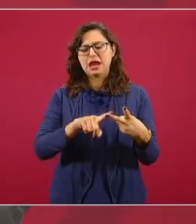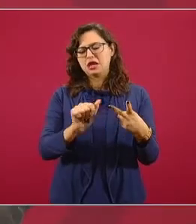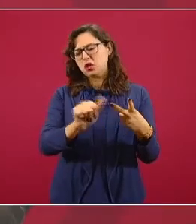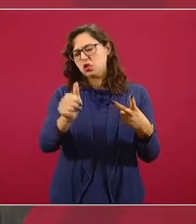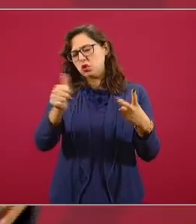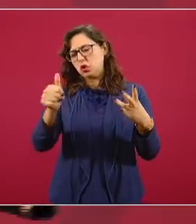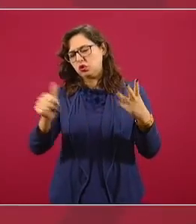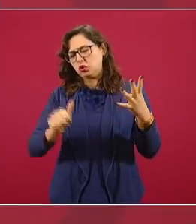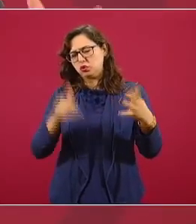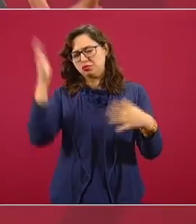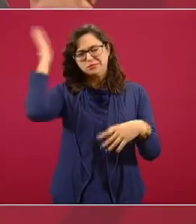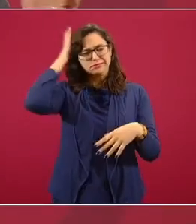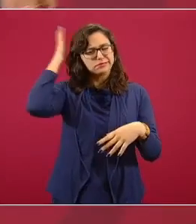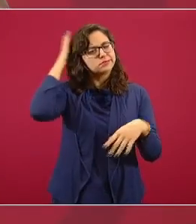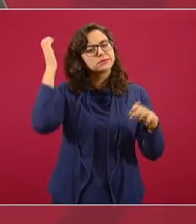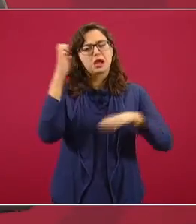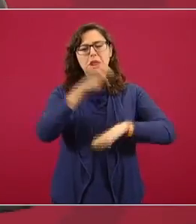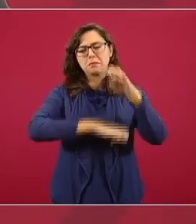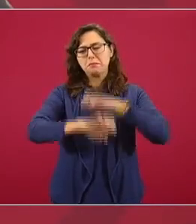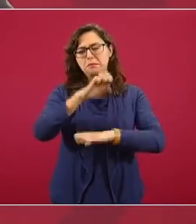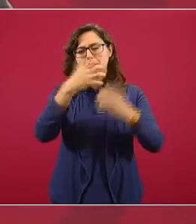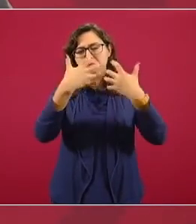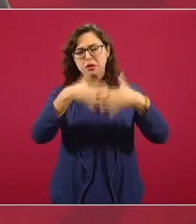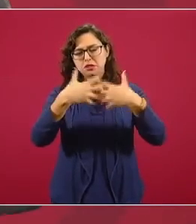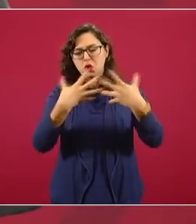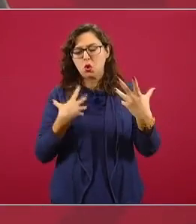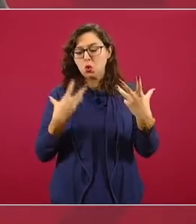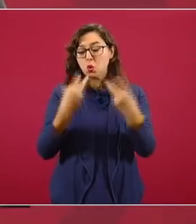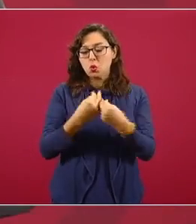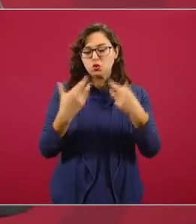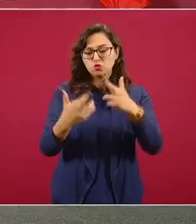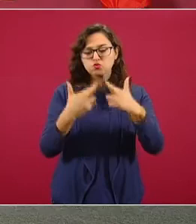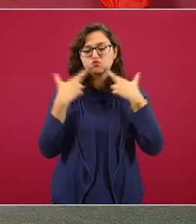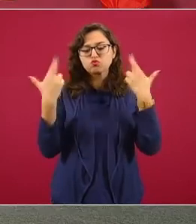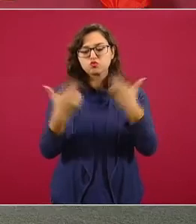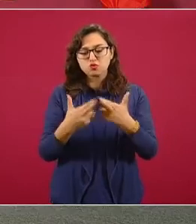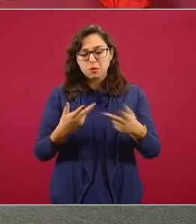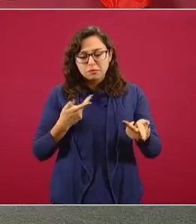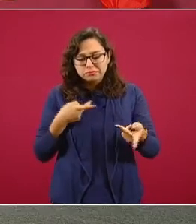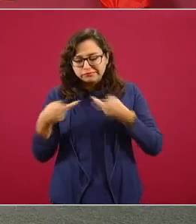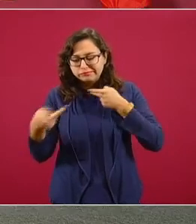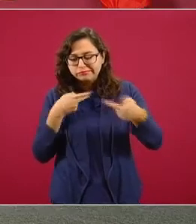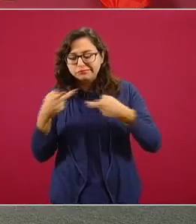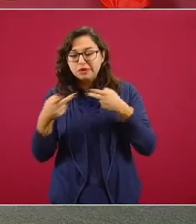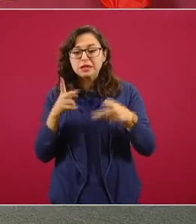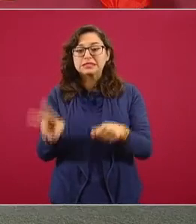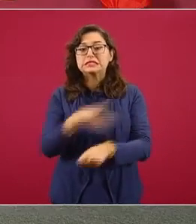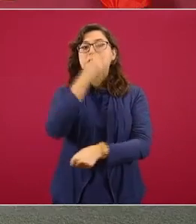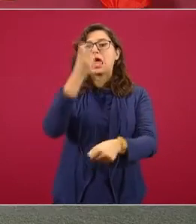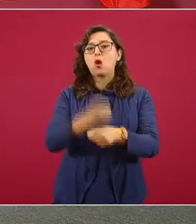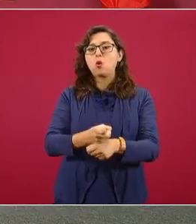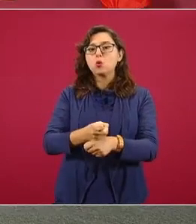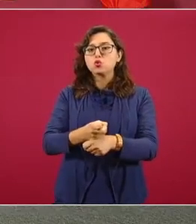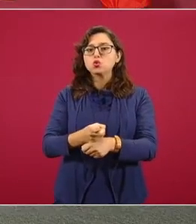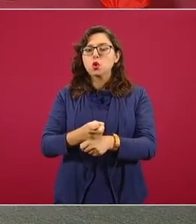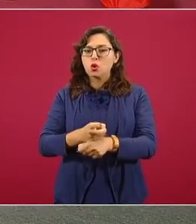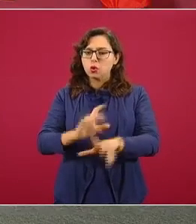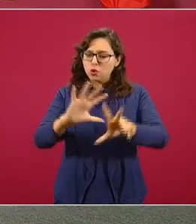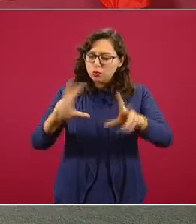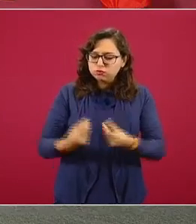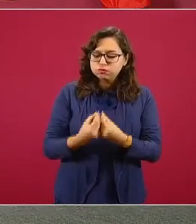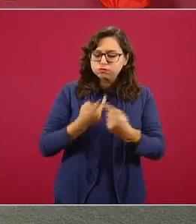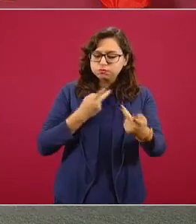sector empresarial para revisar otro paquete de obras